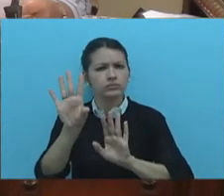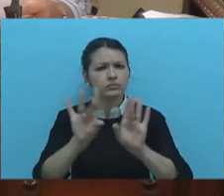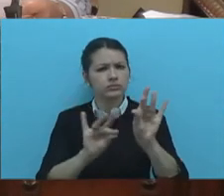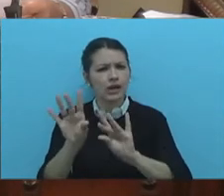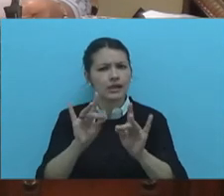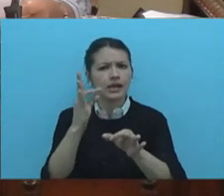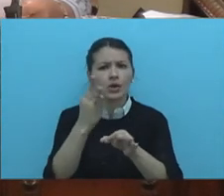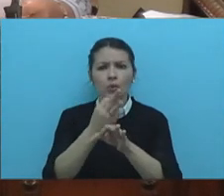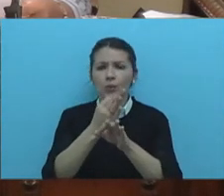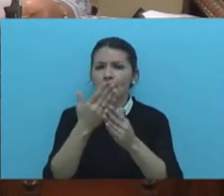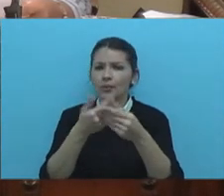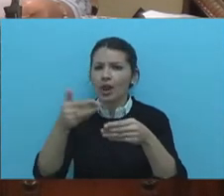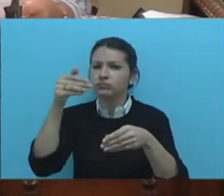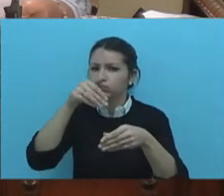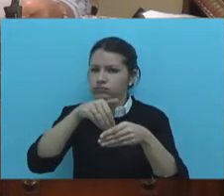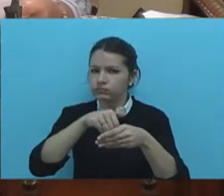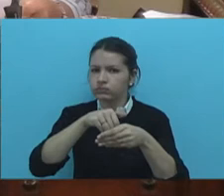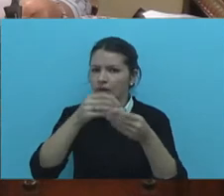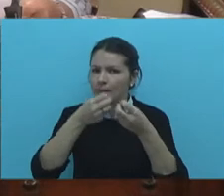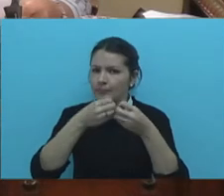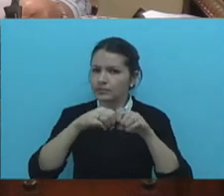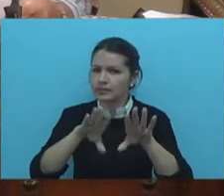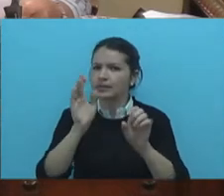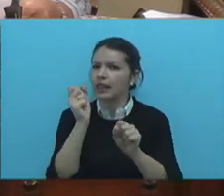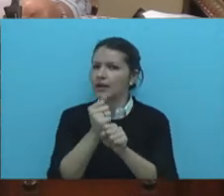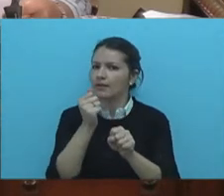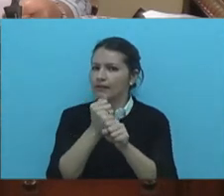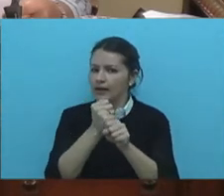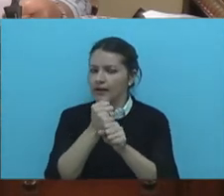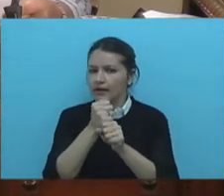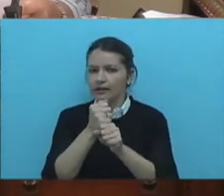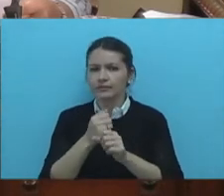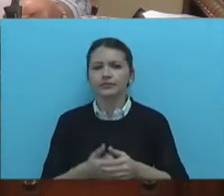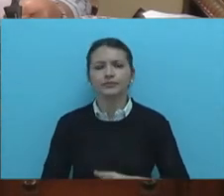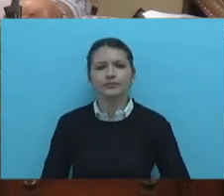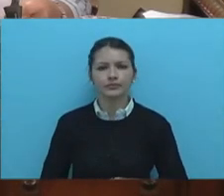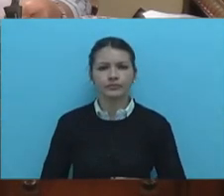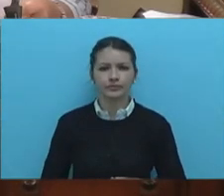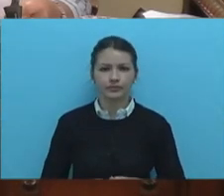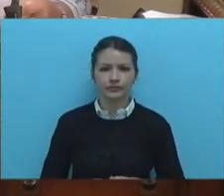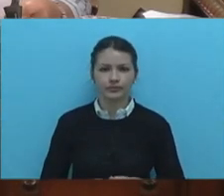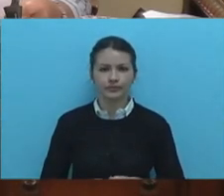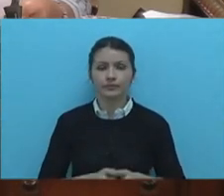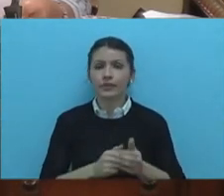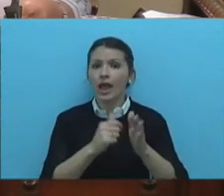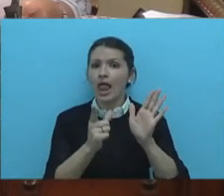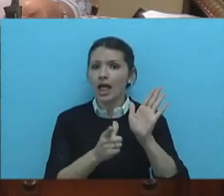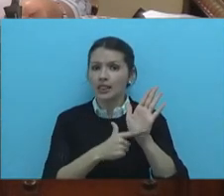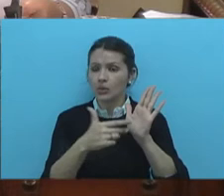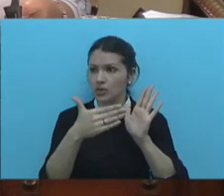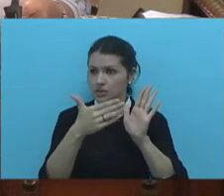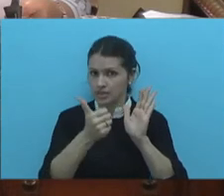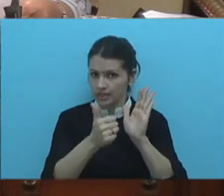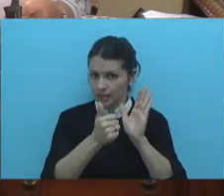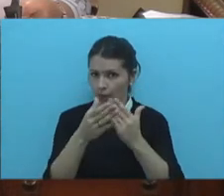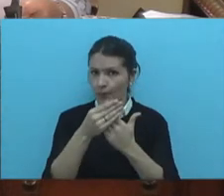para la incorporación de este acompañamiento. Artículo sexto. Facultar al Ministerio de Educación para que organice y coordine